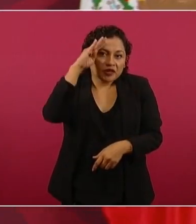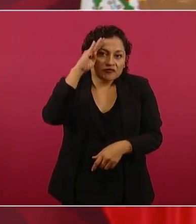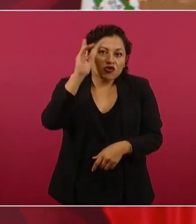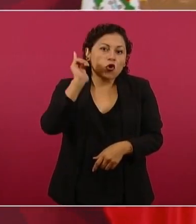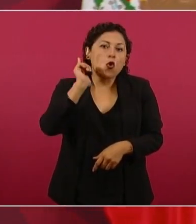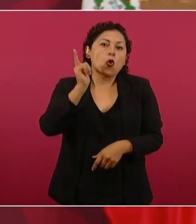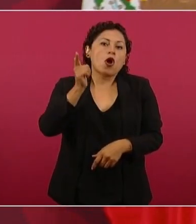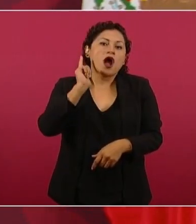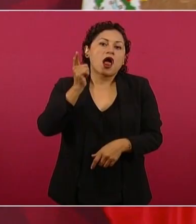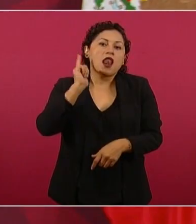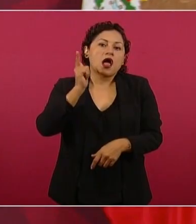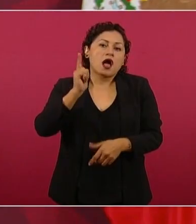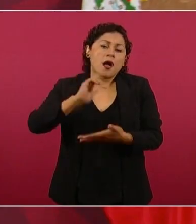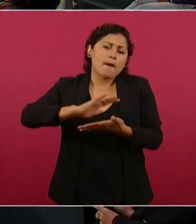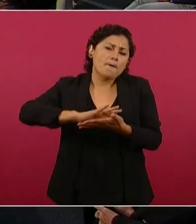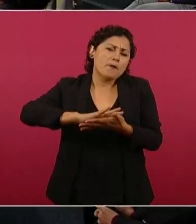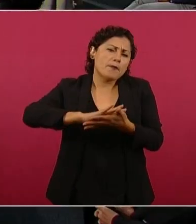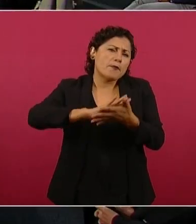sucediendo.